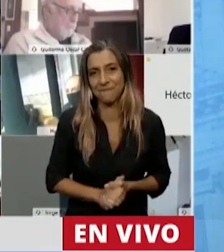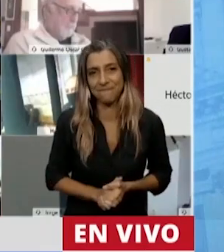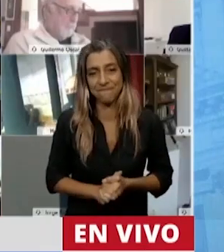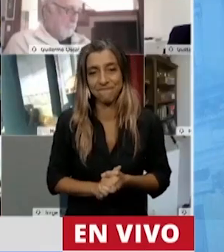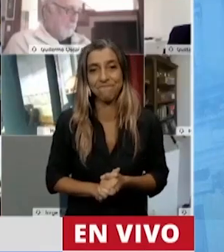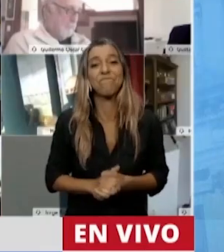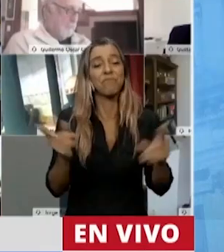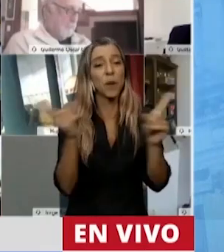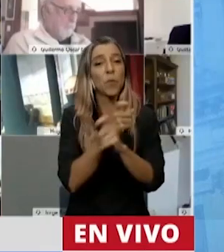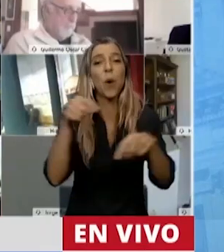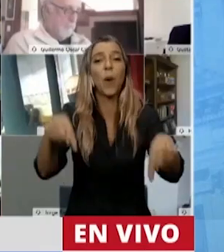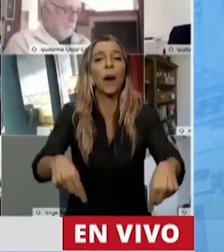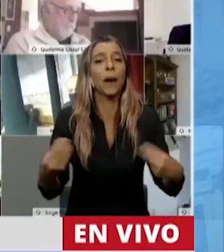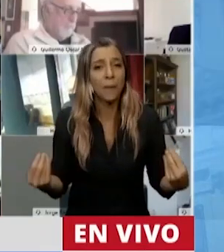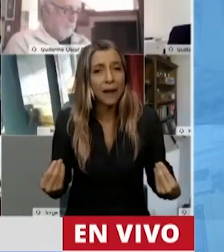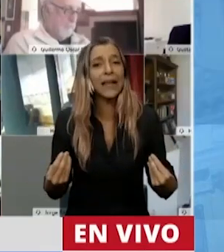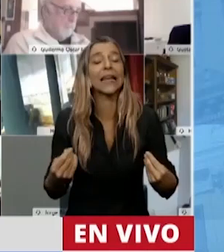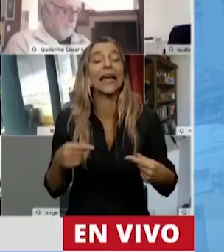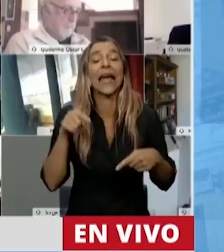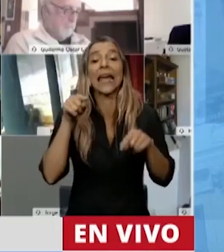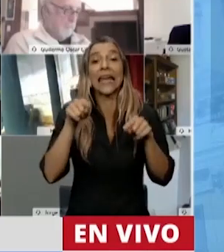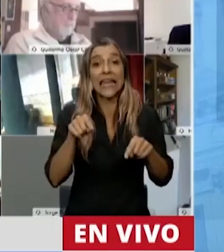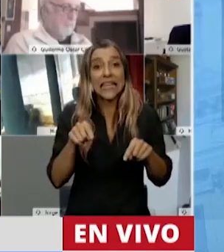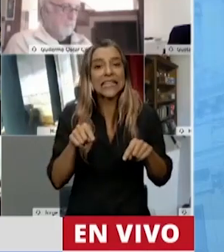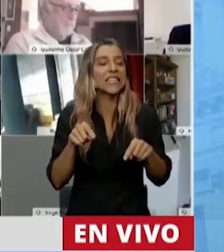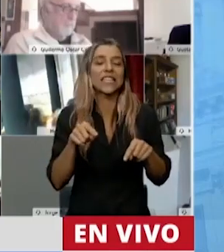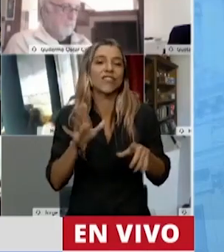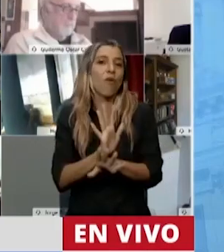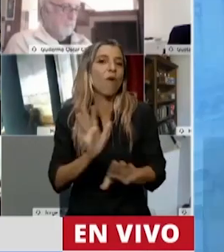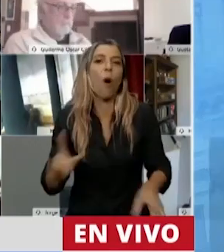El problema acá es que es incompatible ser